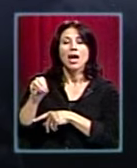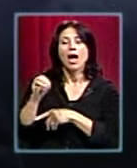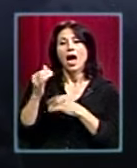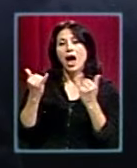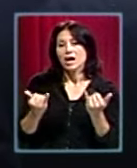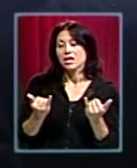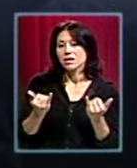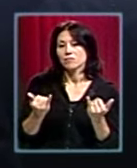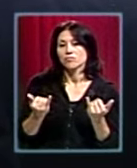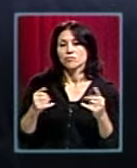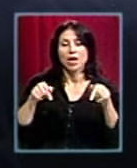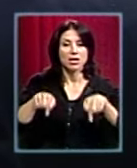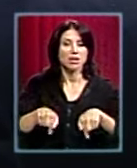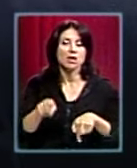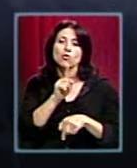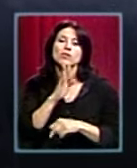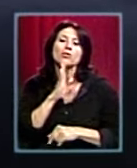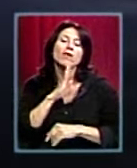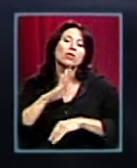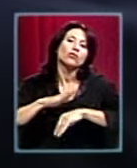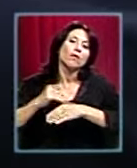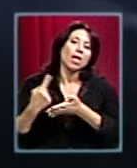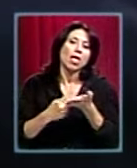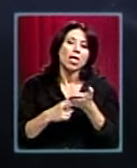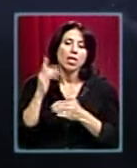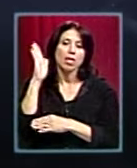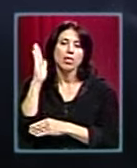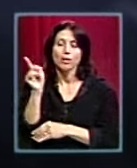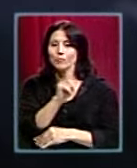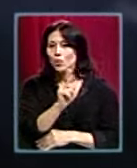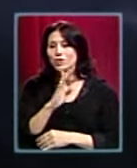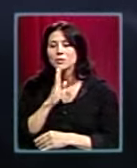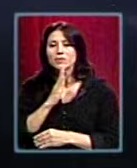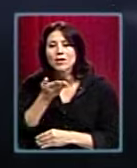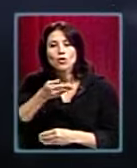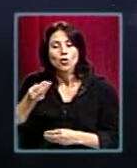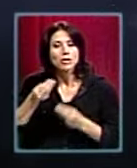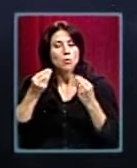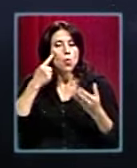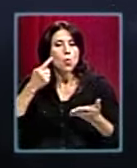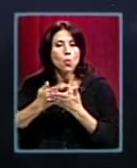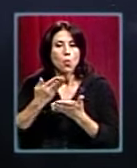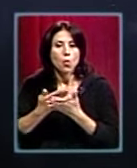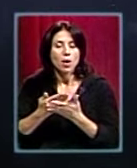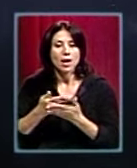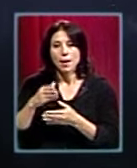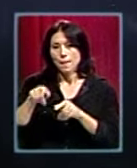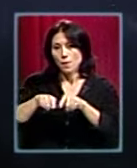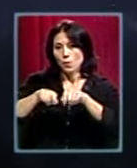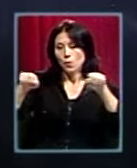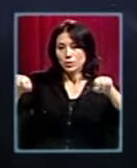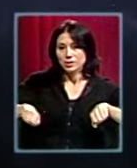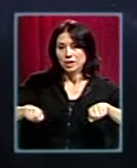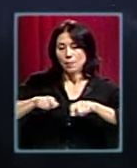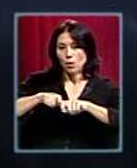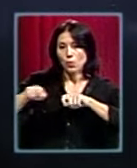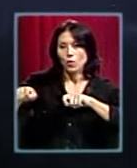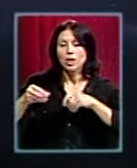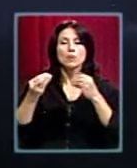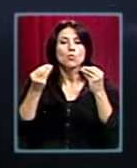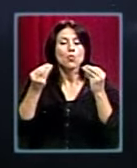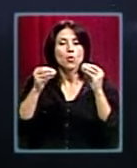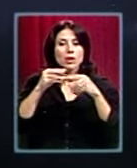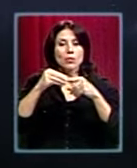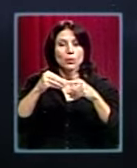discursos, aquí se trata de hechos verificables, y en eso la métrica es fundamental. ¿Cómo ha sido la